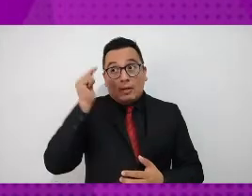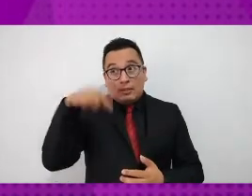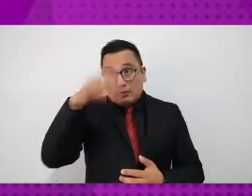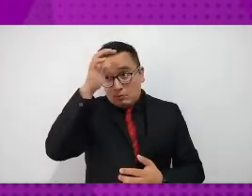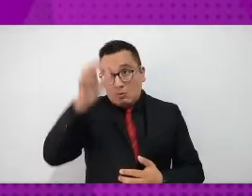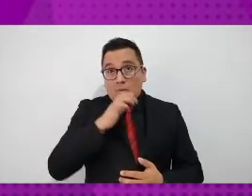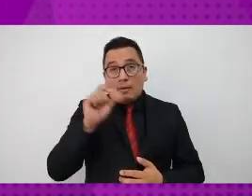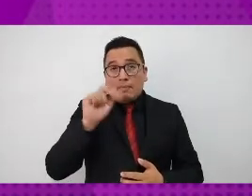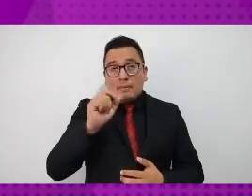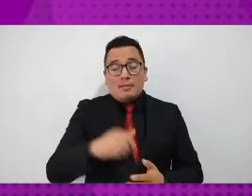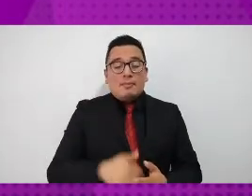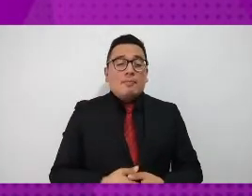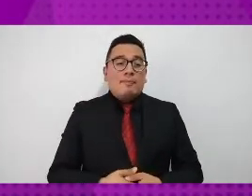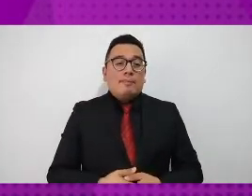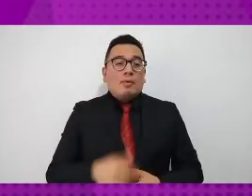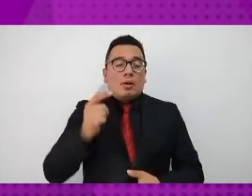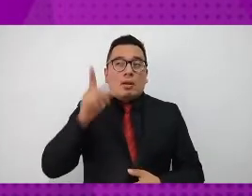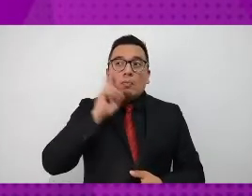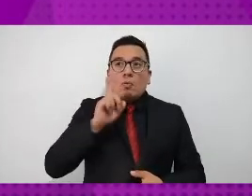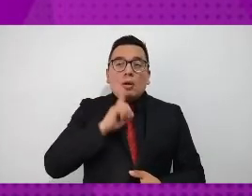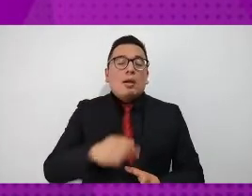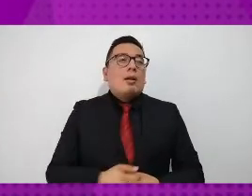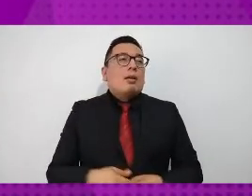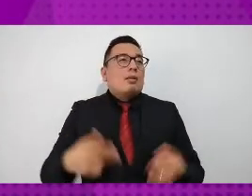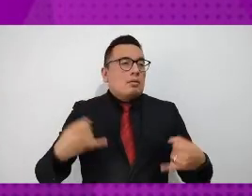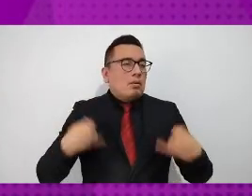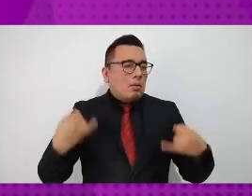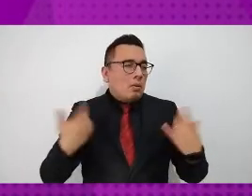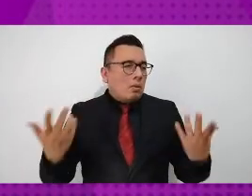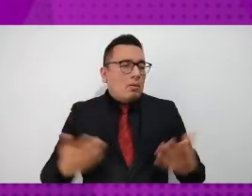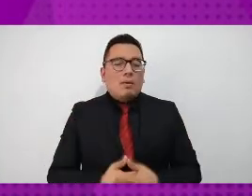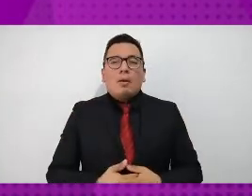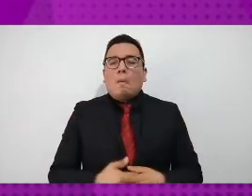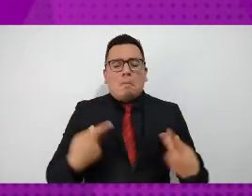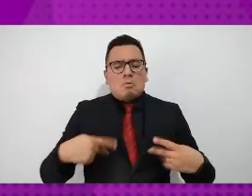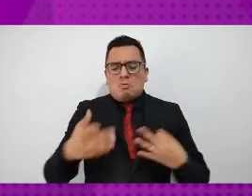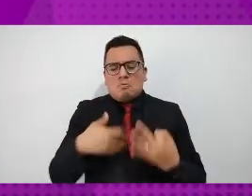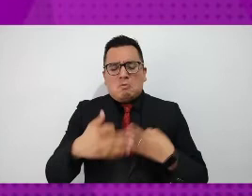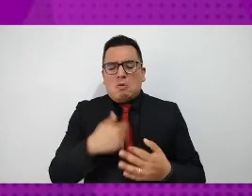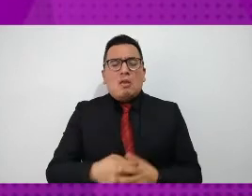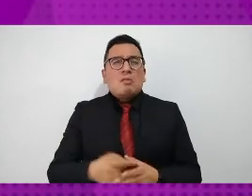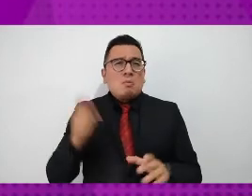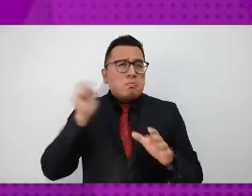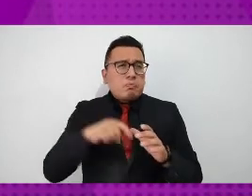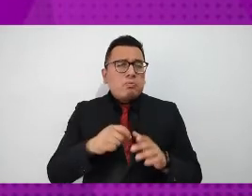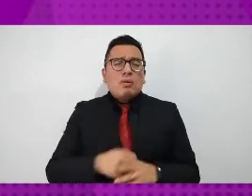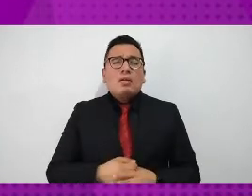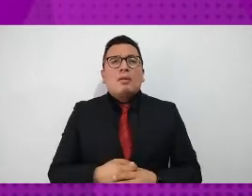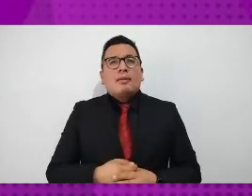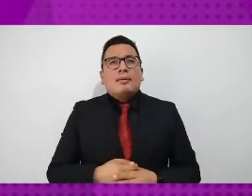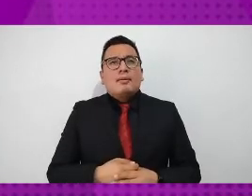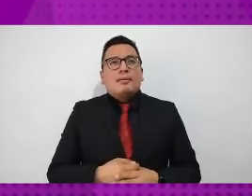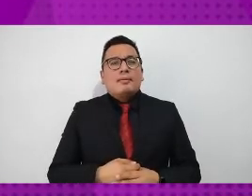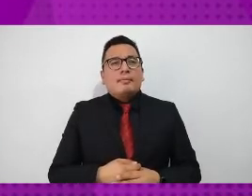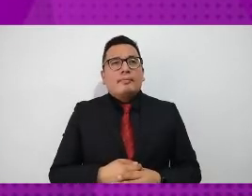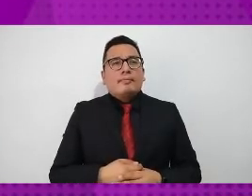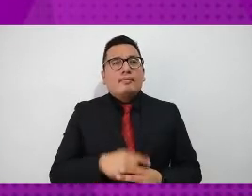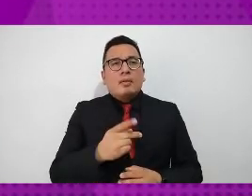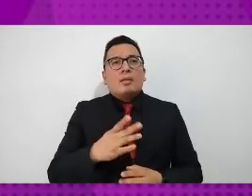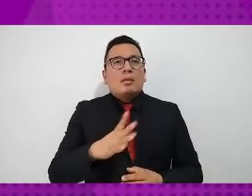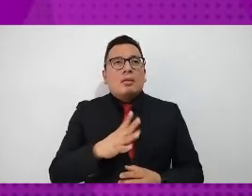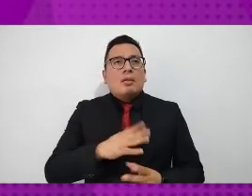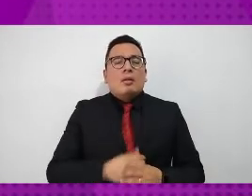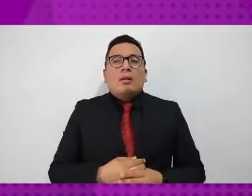sección en coahuila y qué las juventudes y toda la ciudadanía se anote se inscriba que se